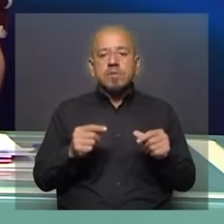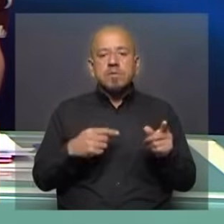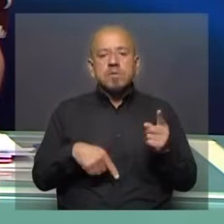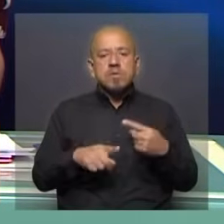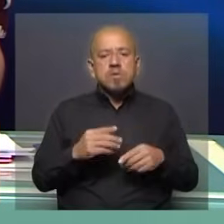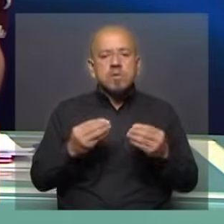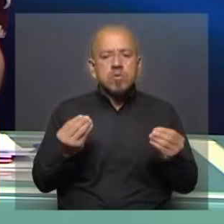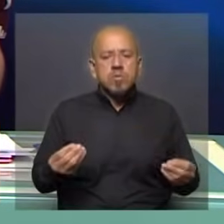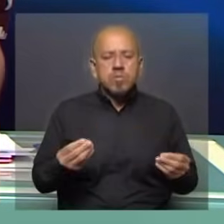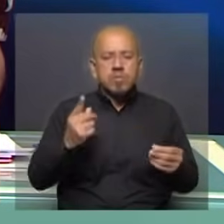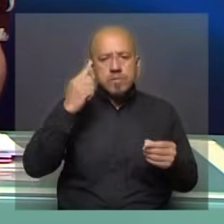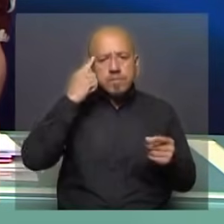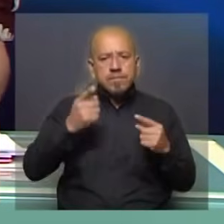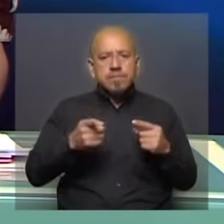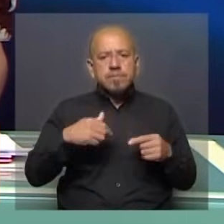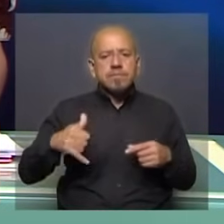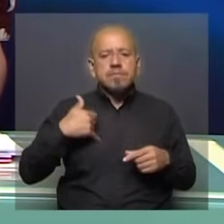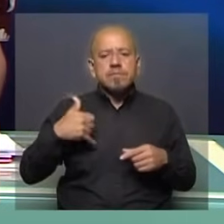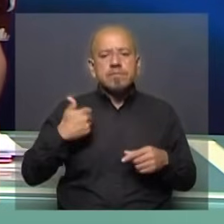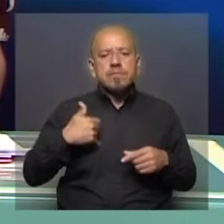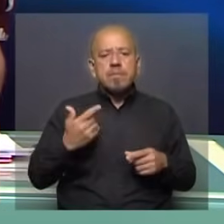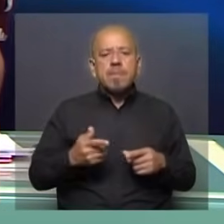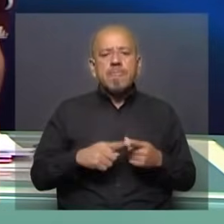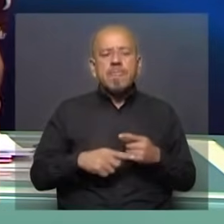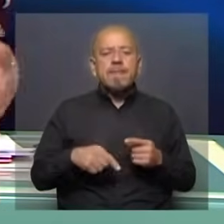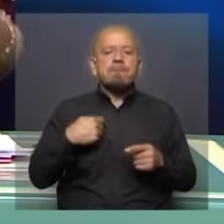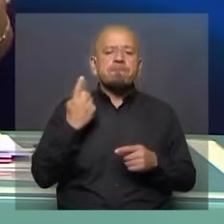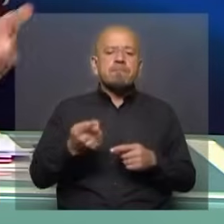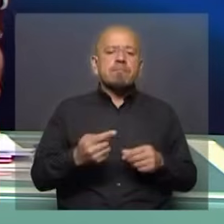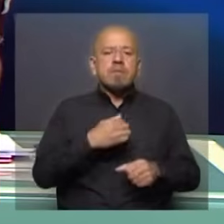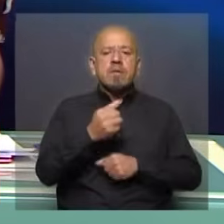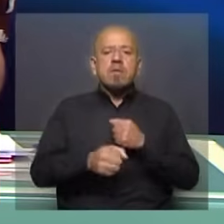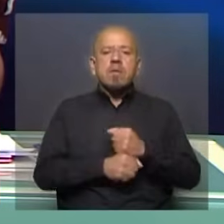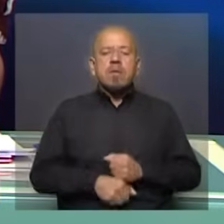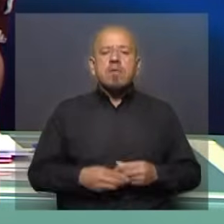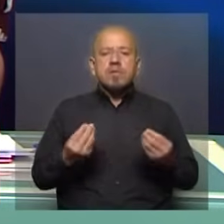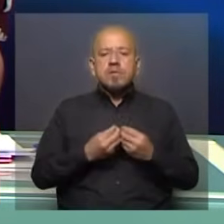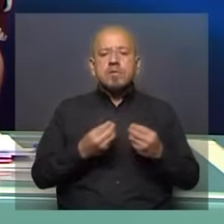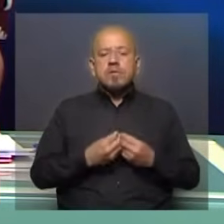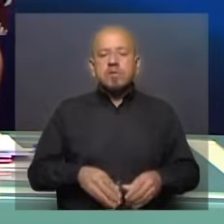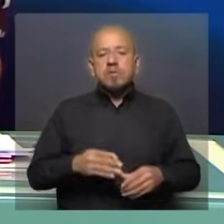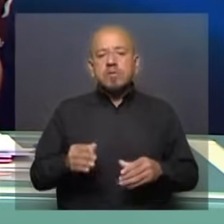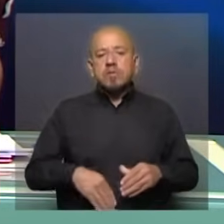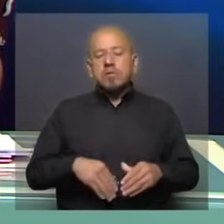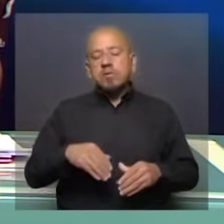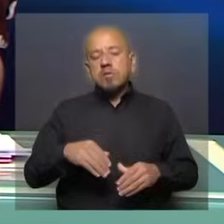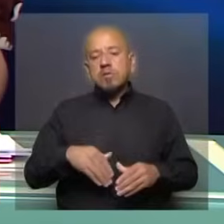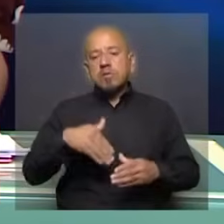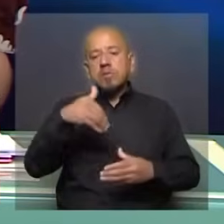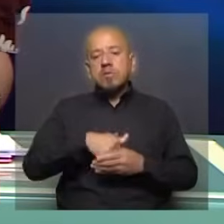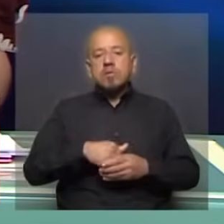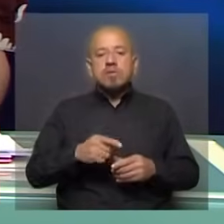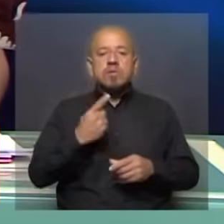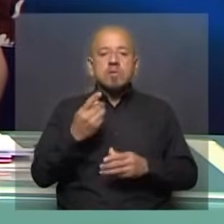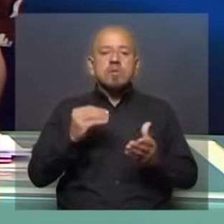¿Cómo cree que se le puede llegar a los jóvenes también? Que el año que viene van a estar muchos y muchas votando por primera vez y que en